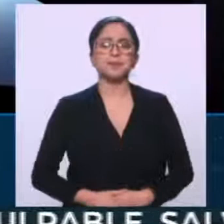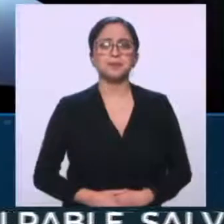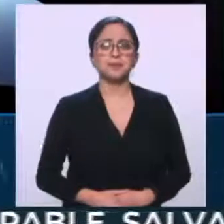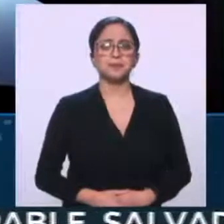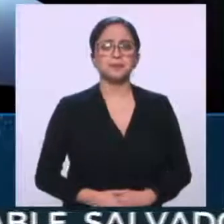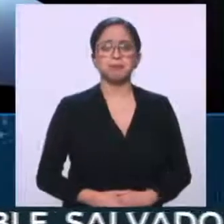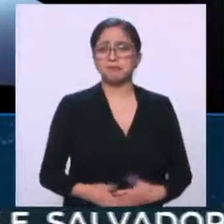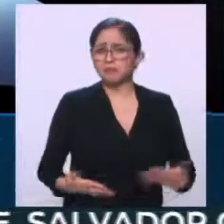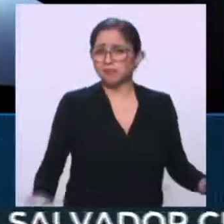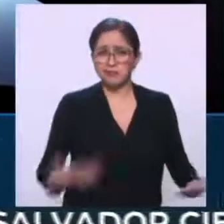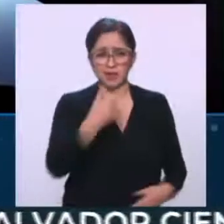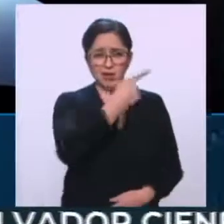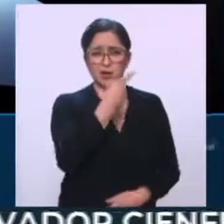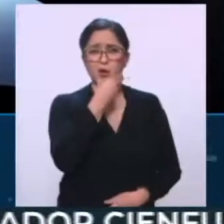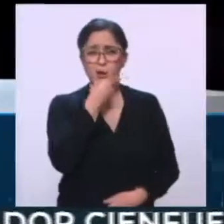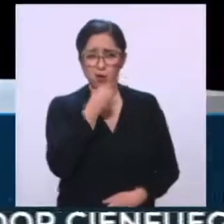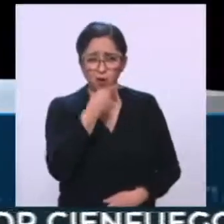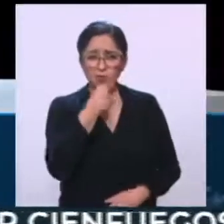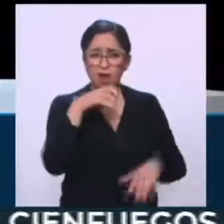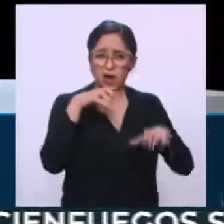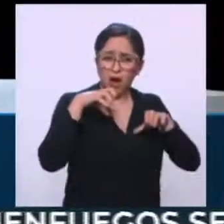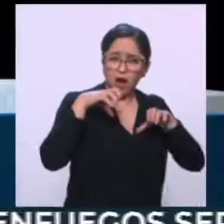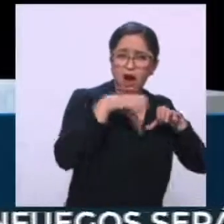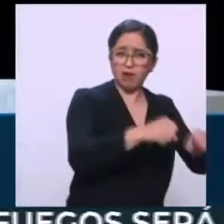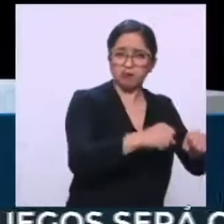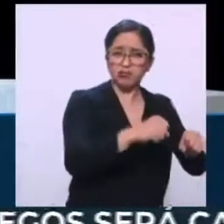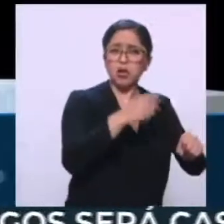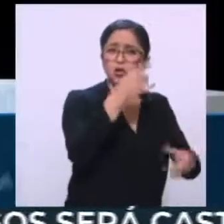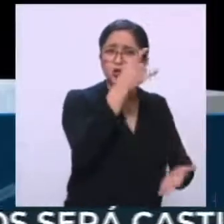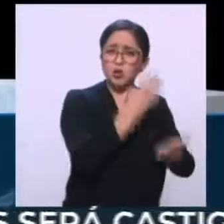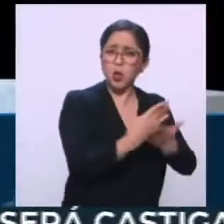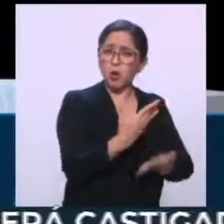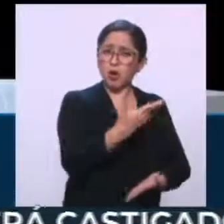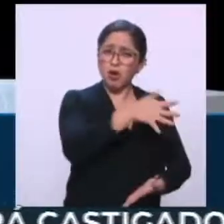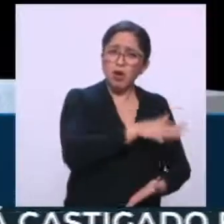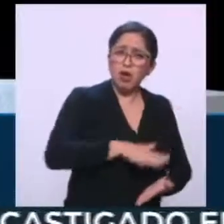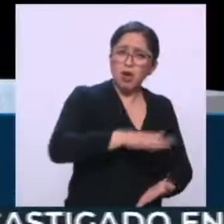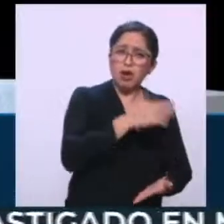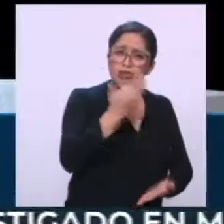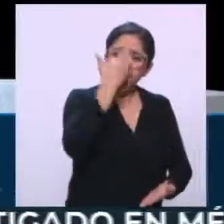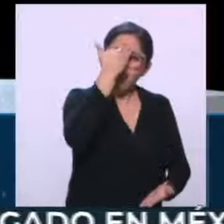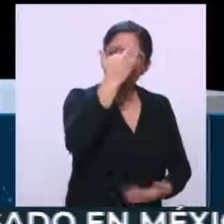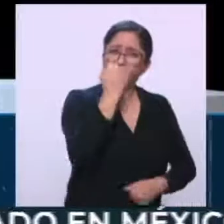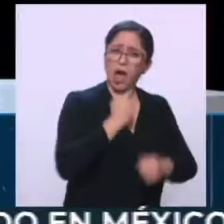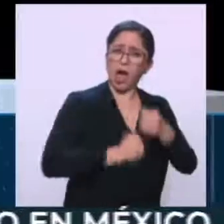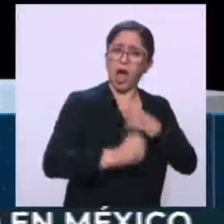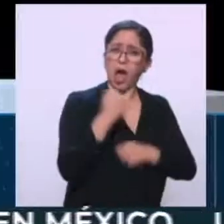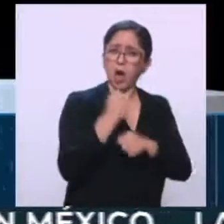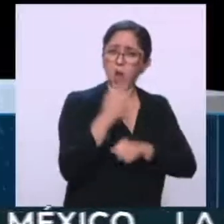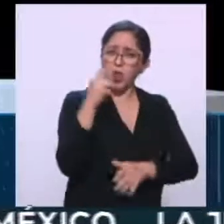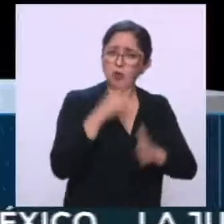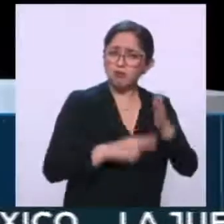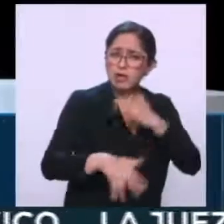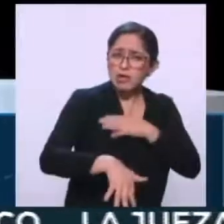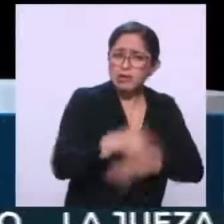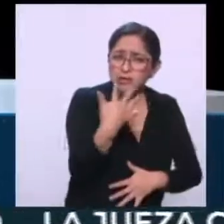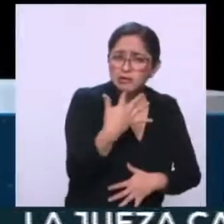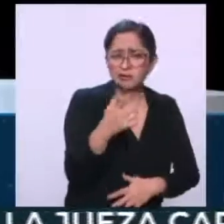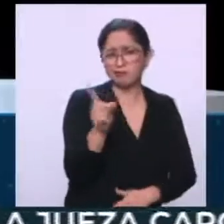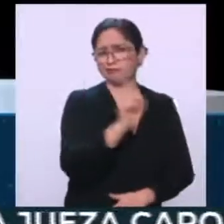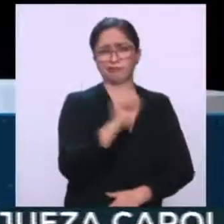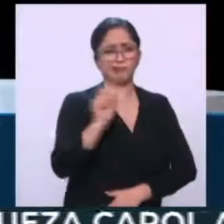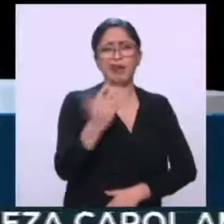este arresto de Cienfuegos no solamente es en el contexto de 2015, y esta es una información que no se conoce mucho en México. Desde